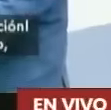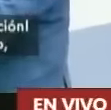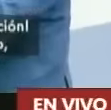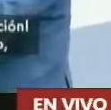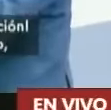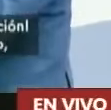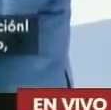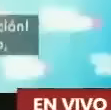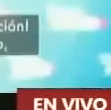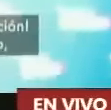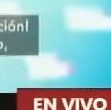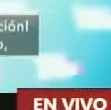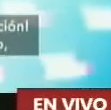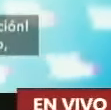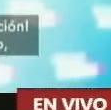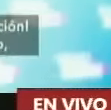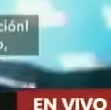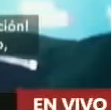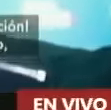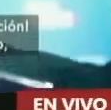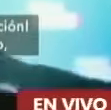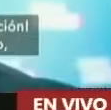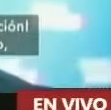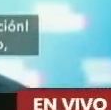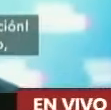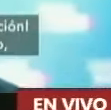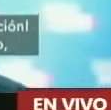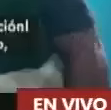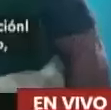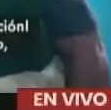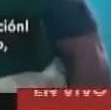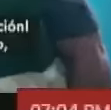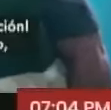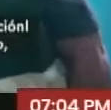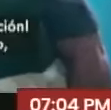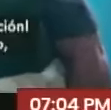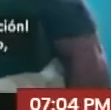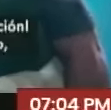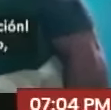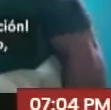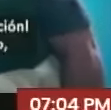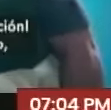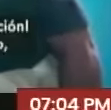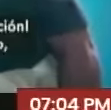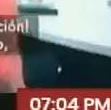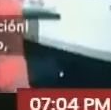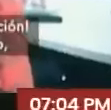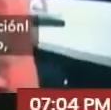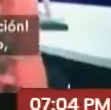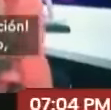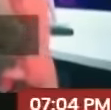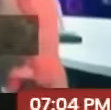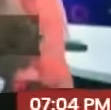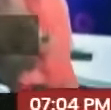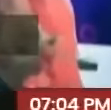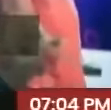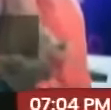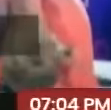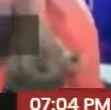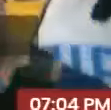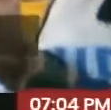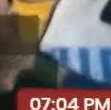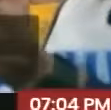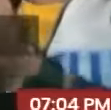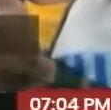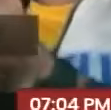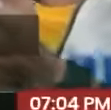maravillosas, es cuando yo siempre digo, el ser humano es creación o evolución. Pues yo me imagino a Dios todopoderoso creando el mundo, creando